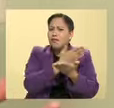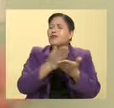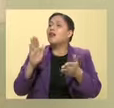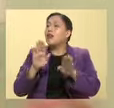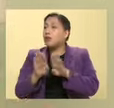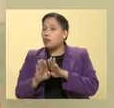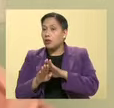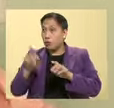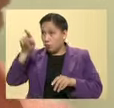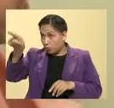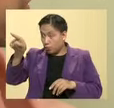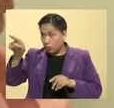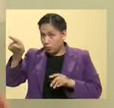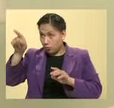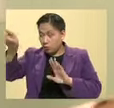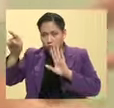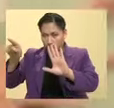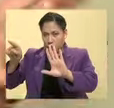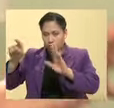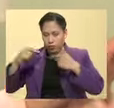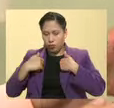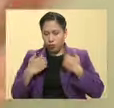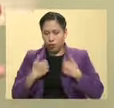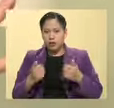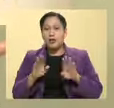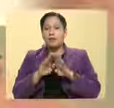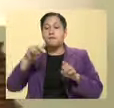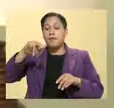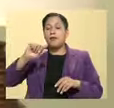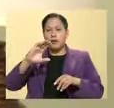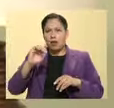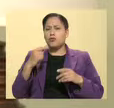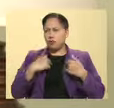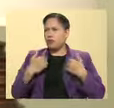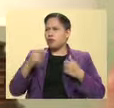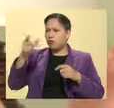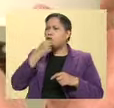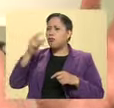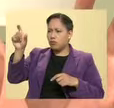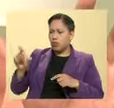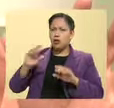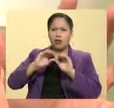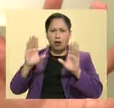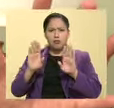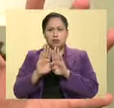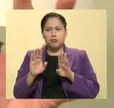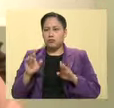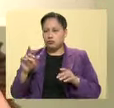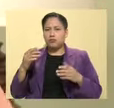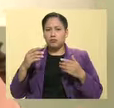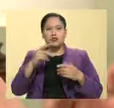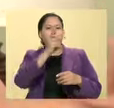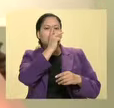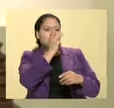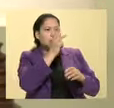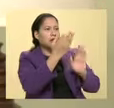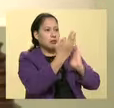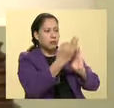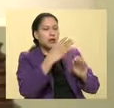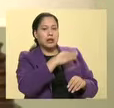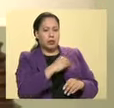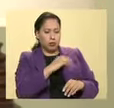Pero no tú, yo entiendo, tú, o sea, estoy hablando con Nacho, la me situación. Queda muy claro. Y ya puedo hablar con mi padre y con mis